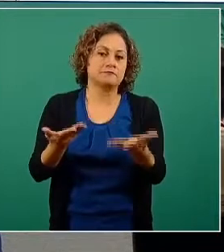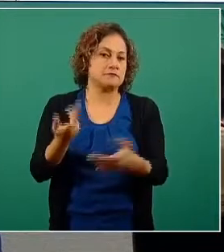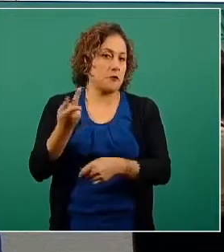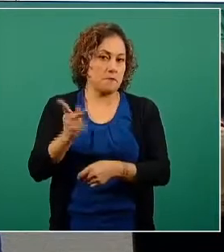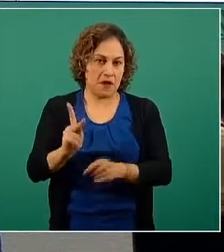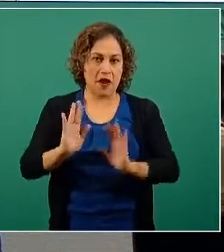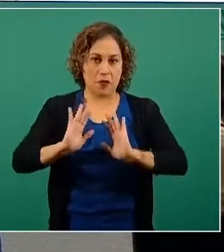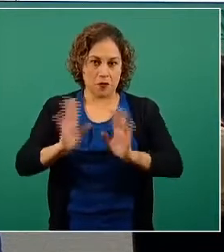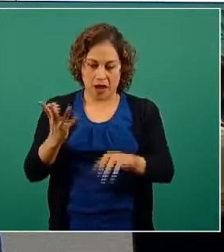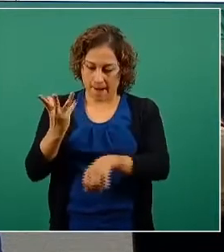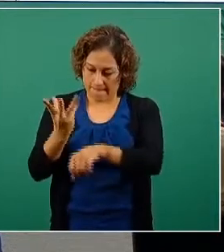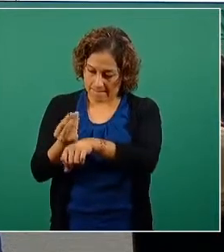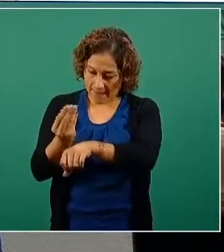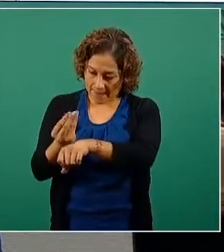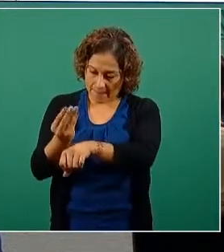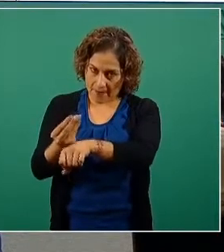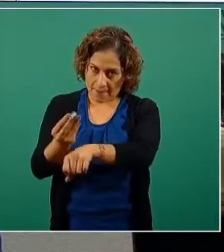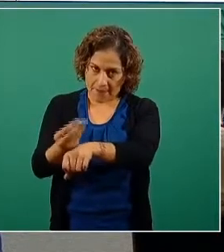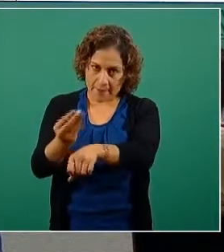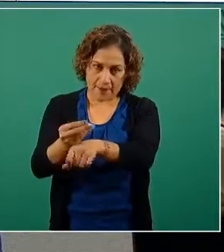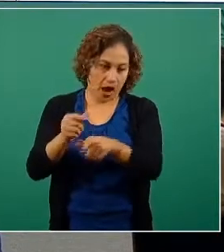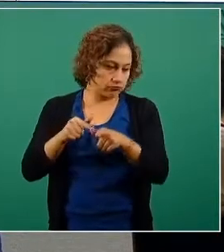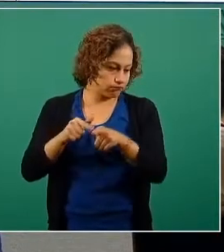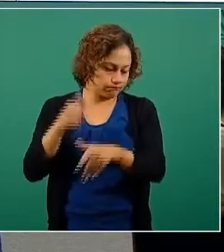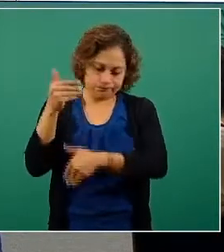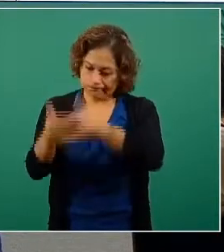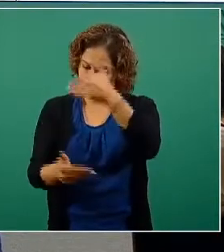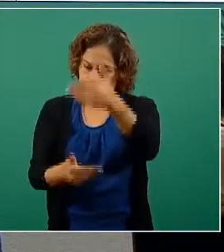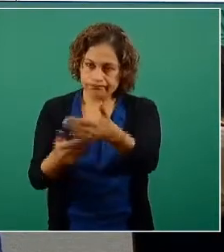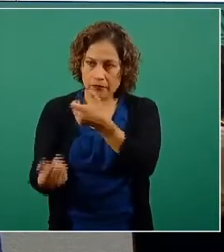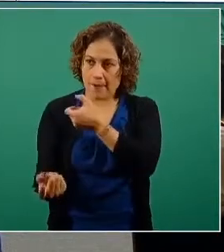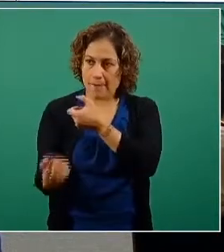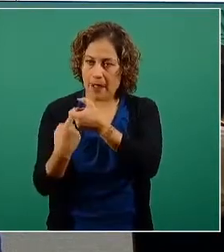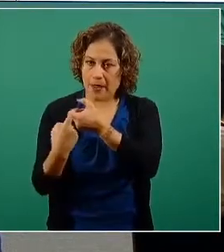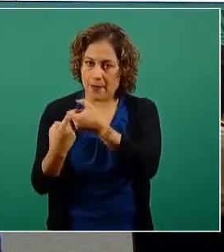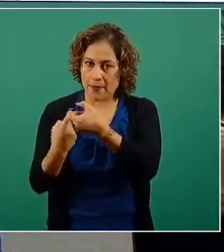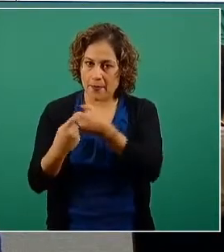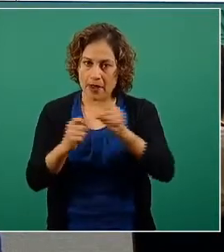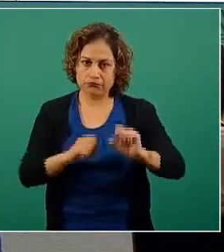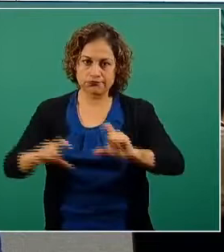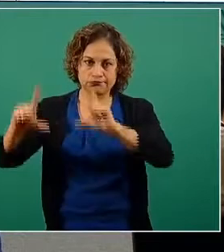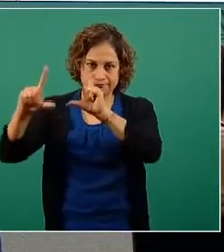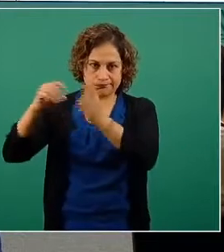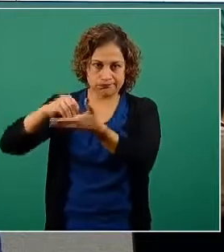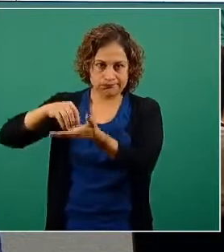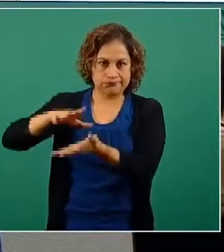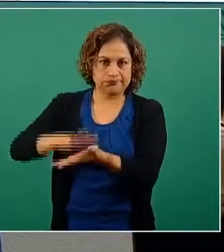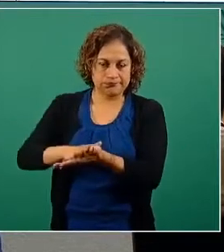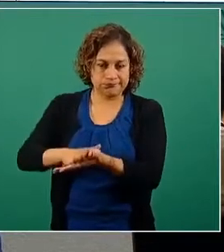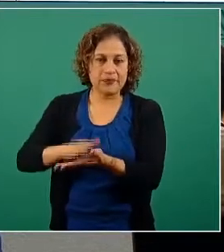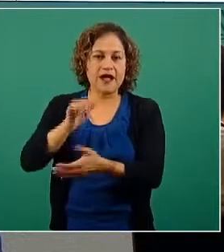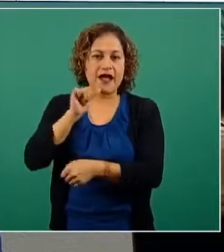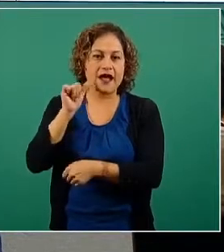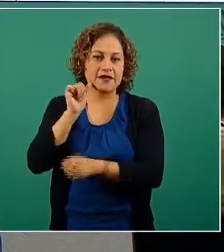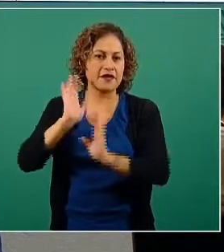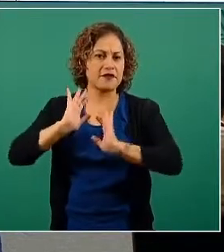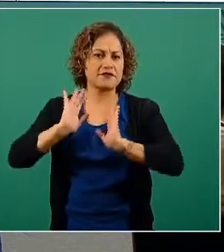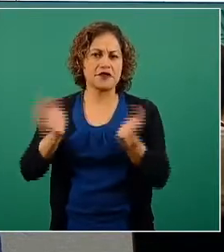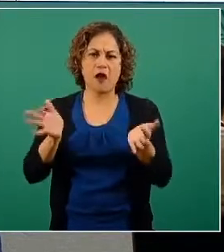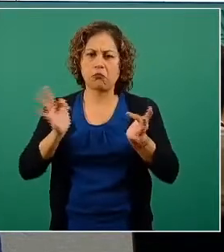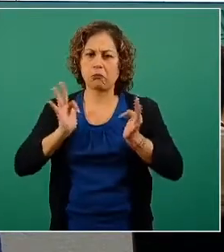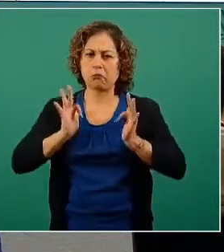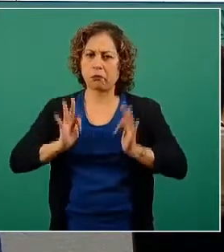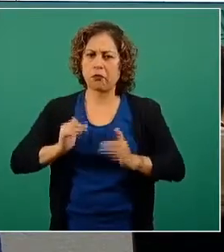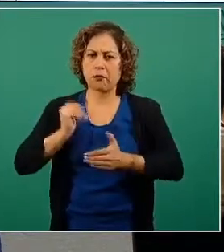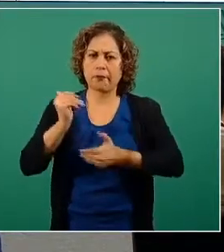ya se ha venido dando marcha a la resolución y ya el día de ayer esto ha venido fluyendo de manera adecuada,